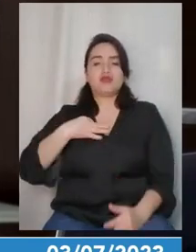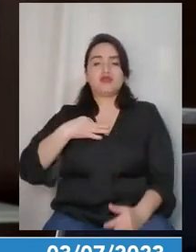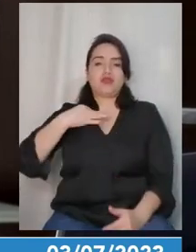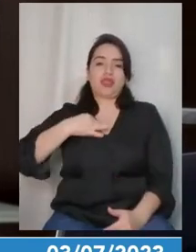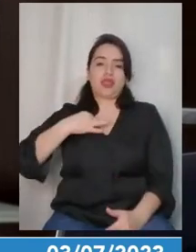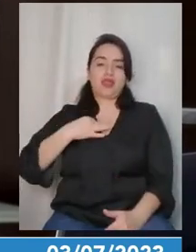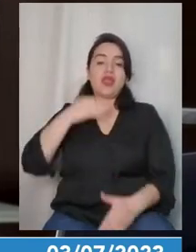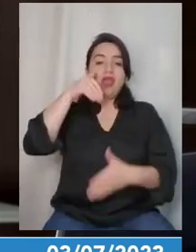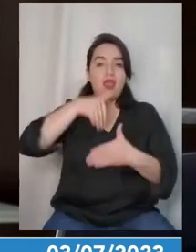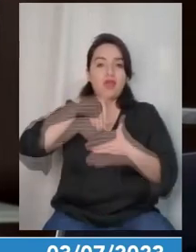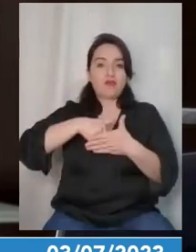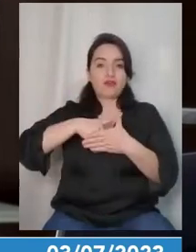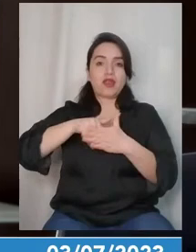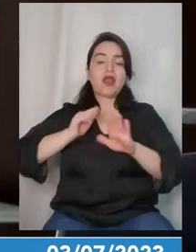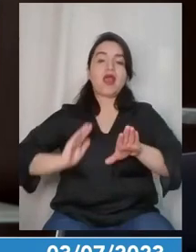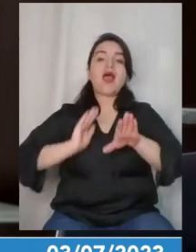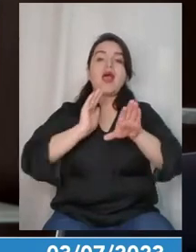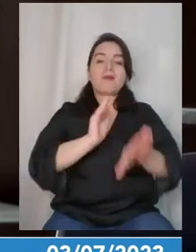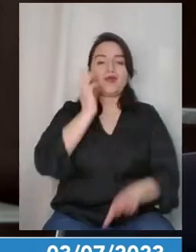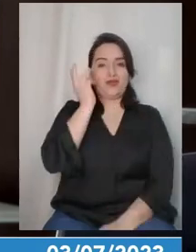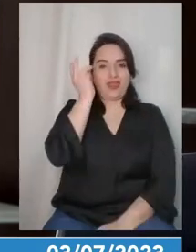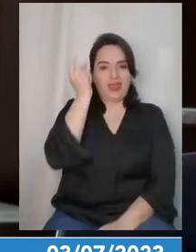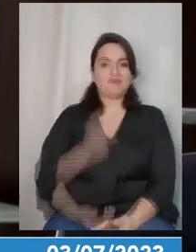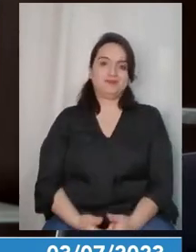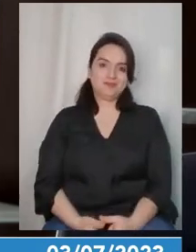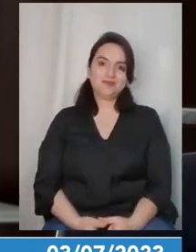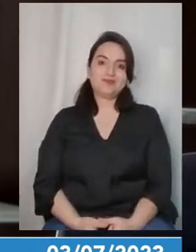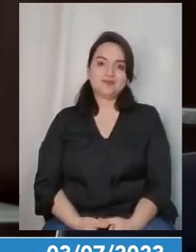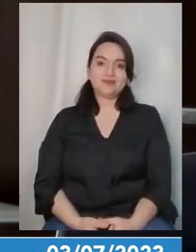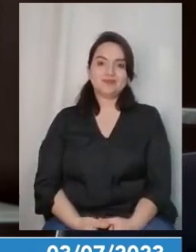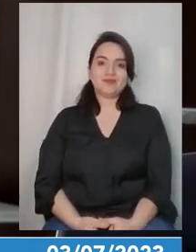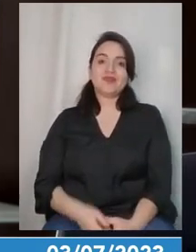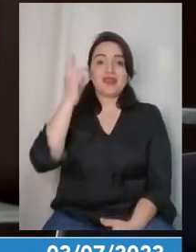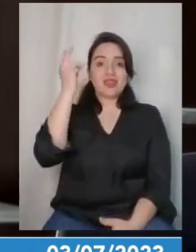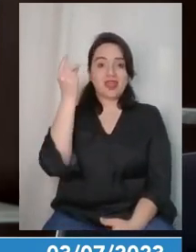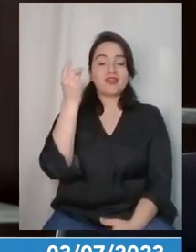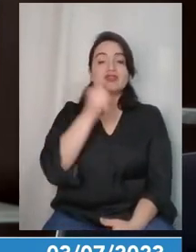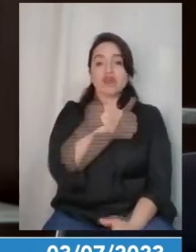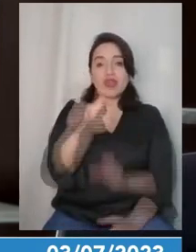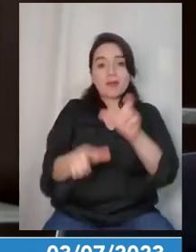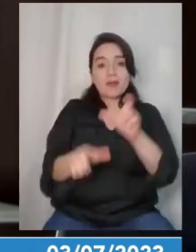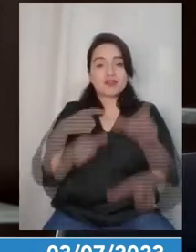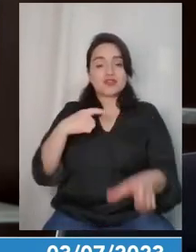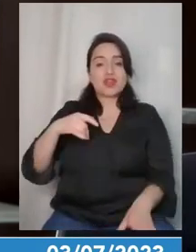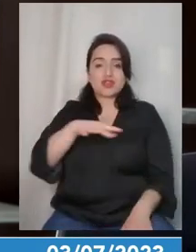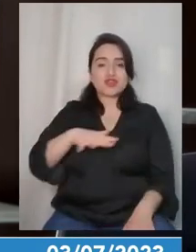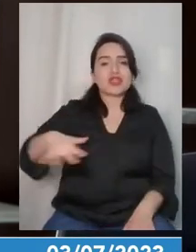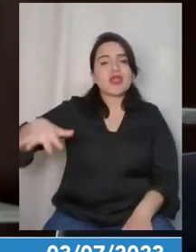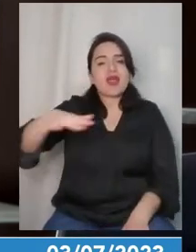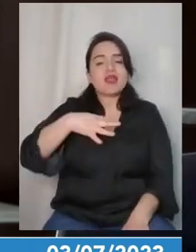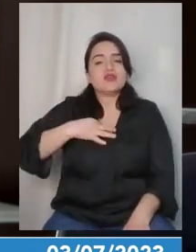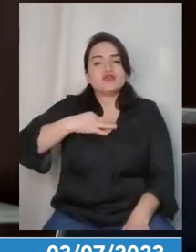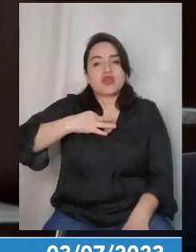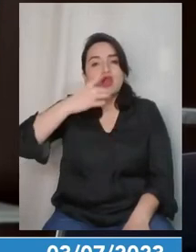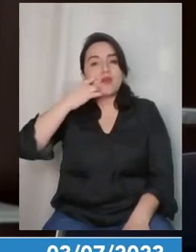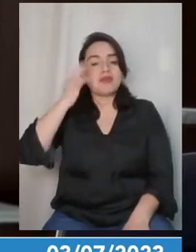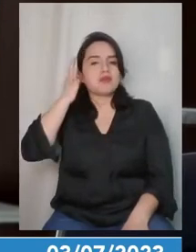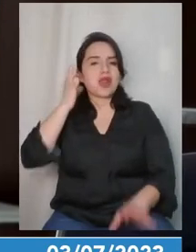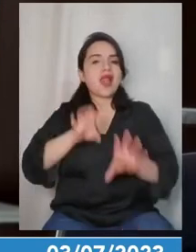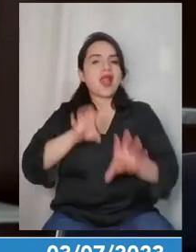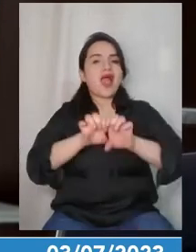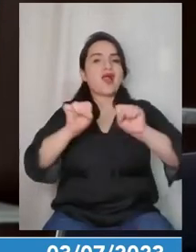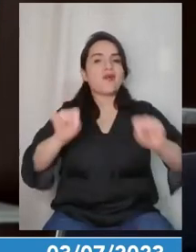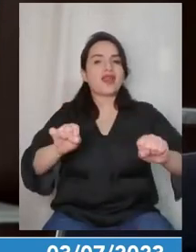que es una idea en la que toda la sociedad, ciudadanos, ciudadanas, estamos de acuerdo, que es